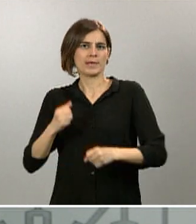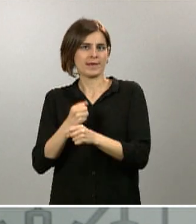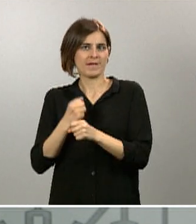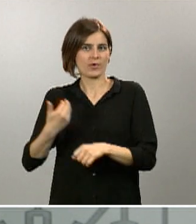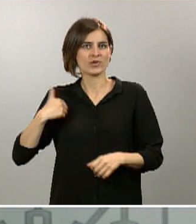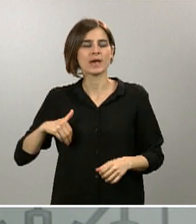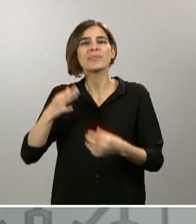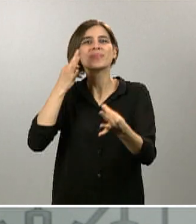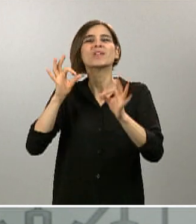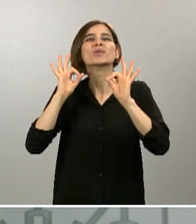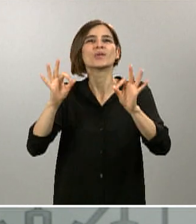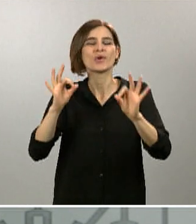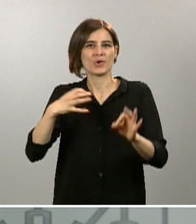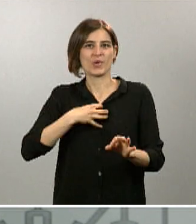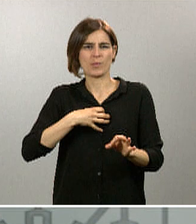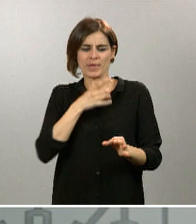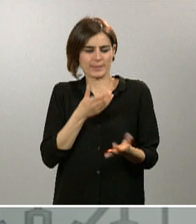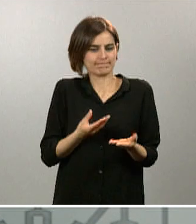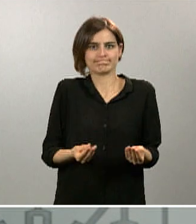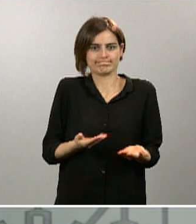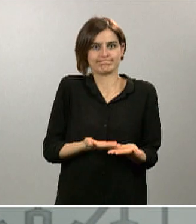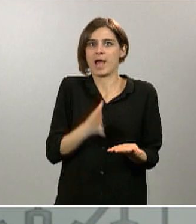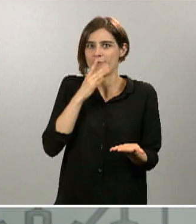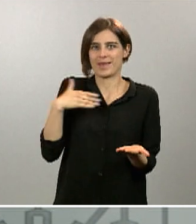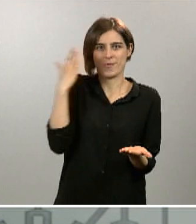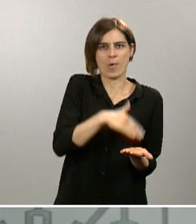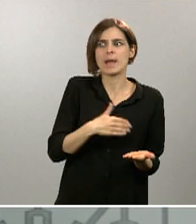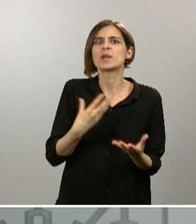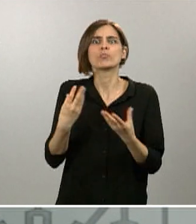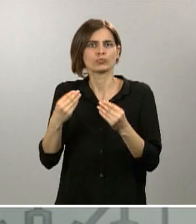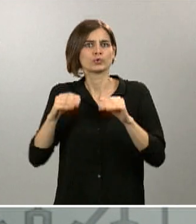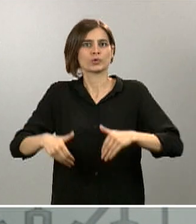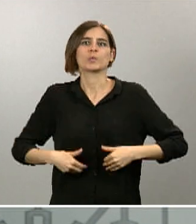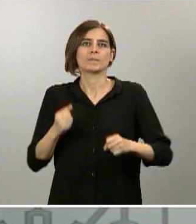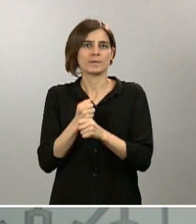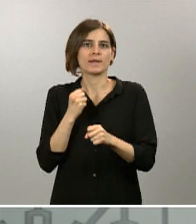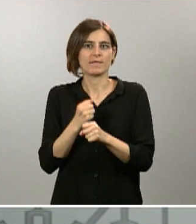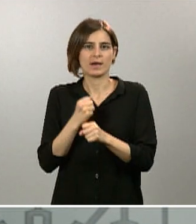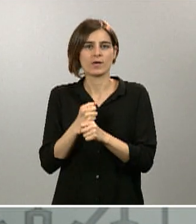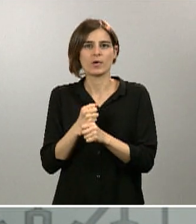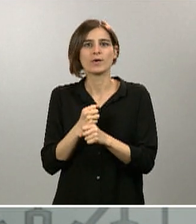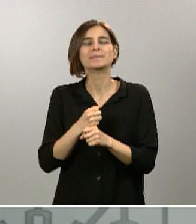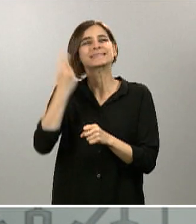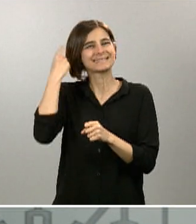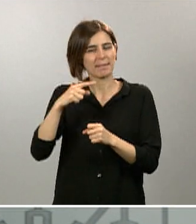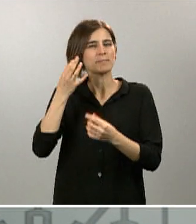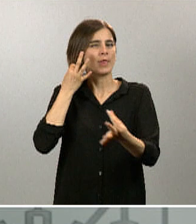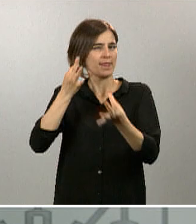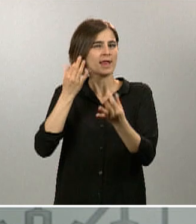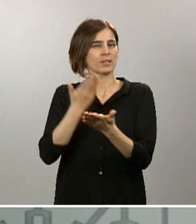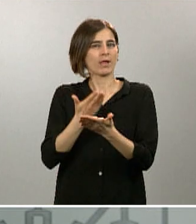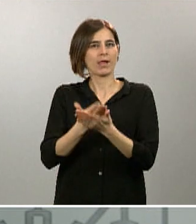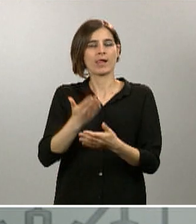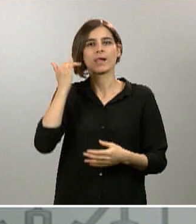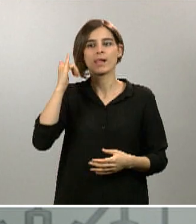gran parte de ellos han vuelto ya al trabajo y sí que tenemos algunos datos claros de que la gravedad entre los